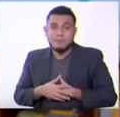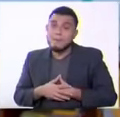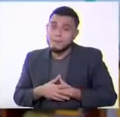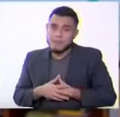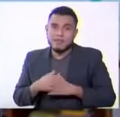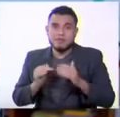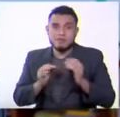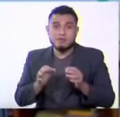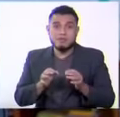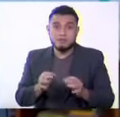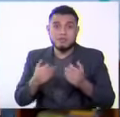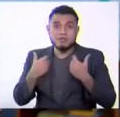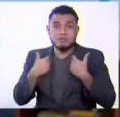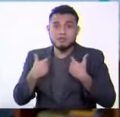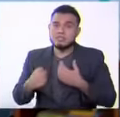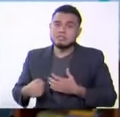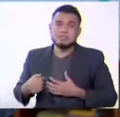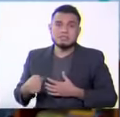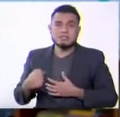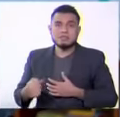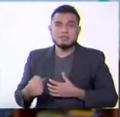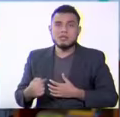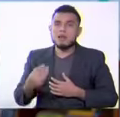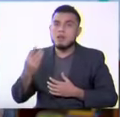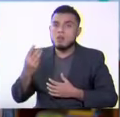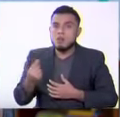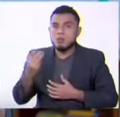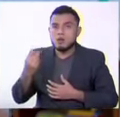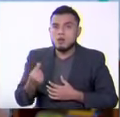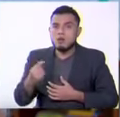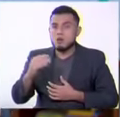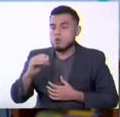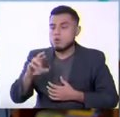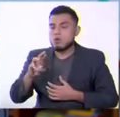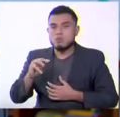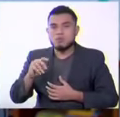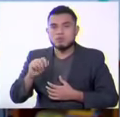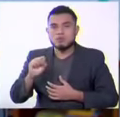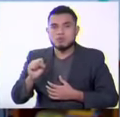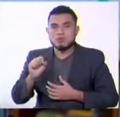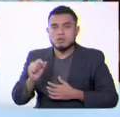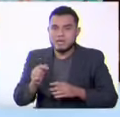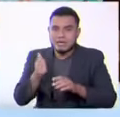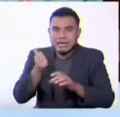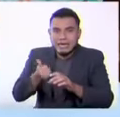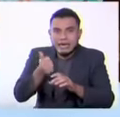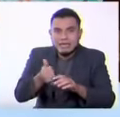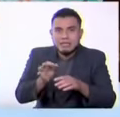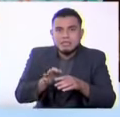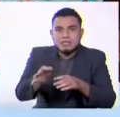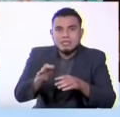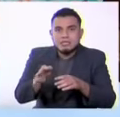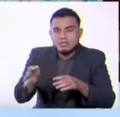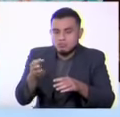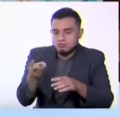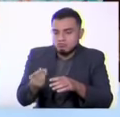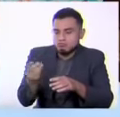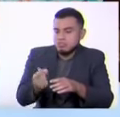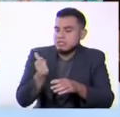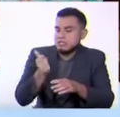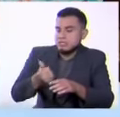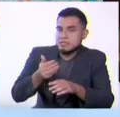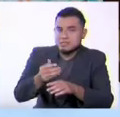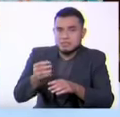también mantiene constante el número cromosómico en cada célula. Recordemos que la